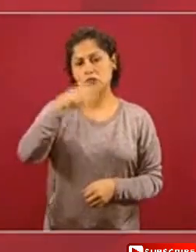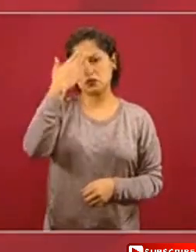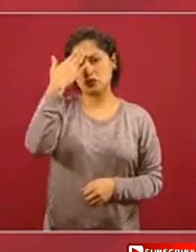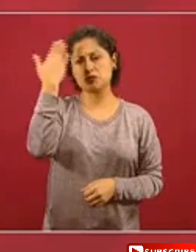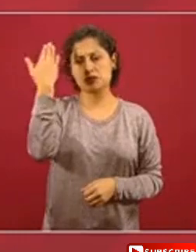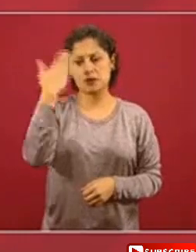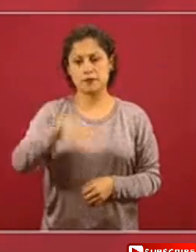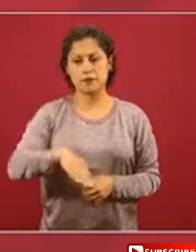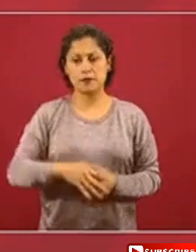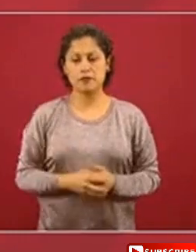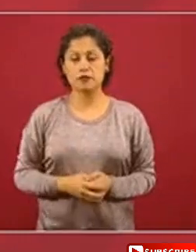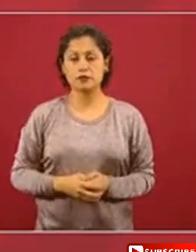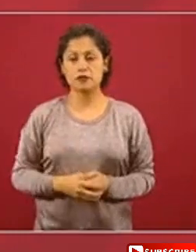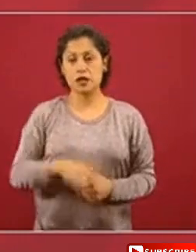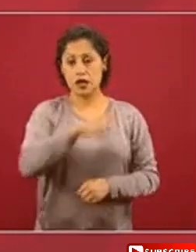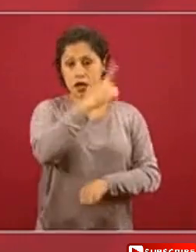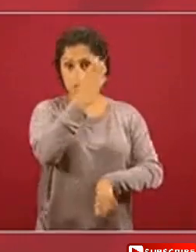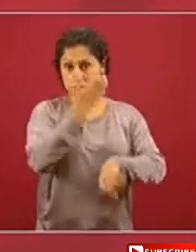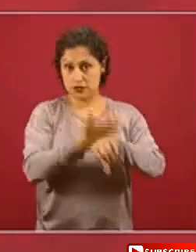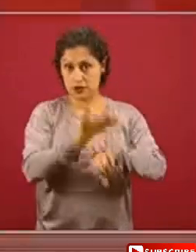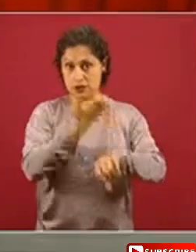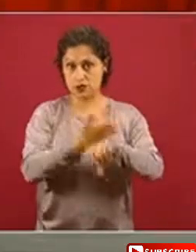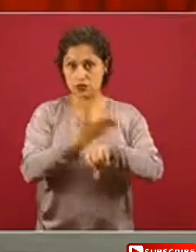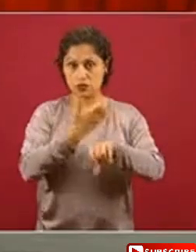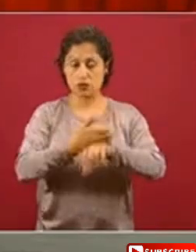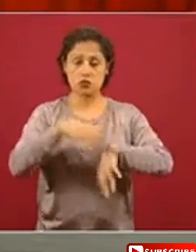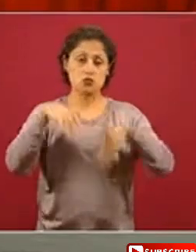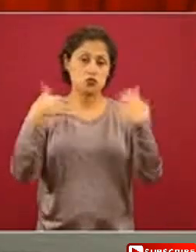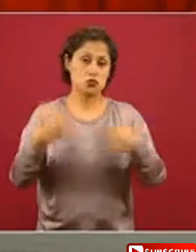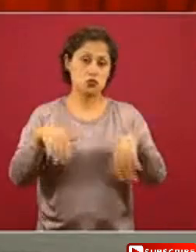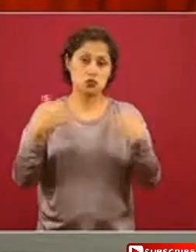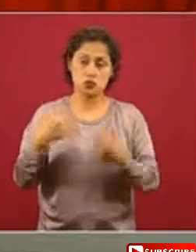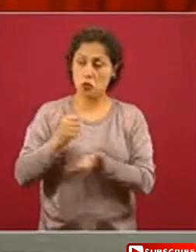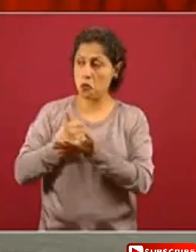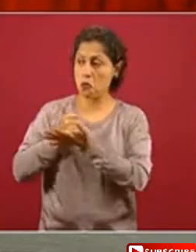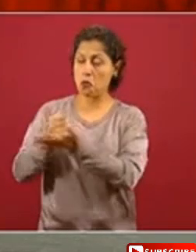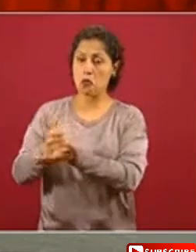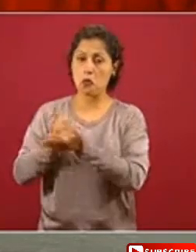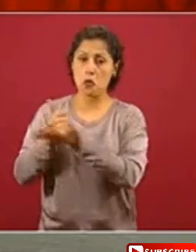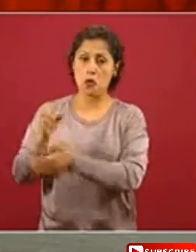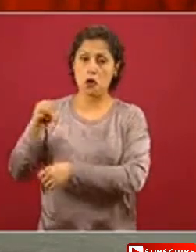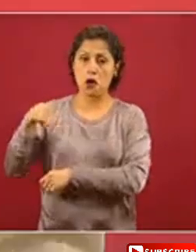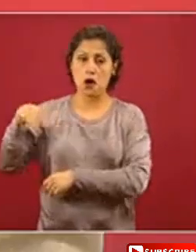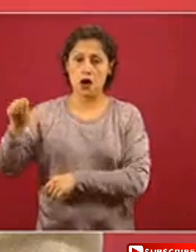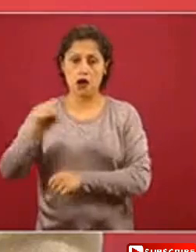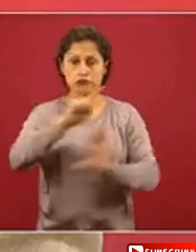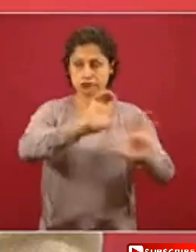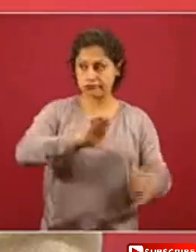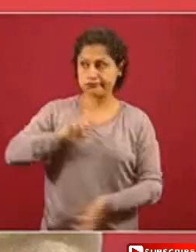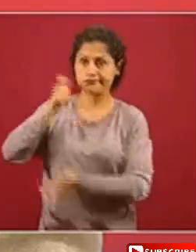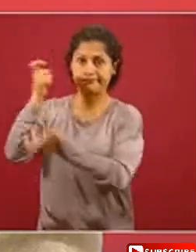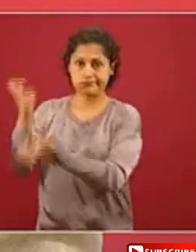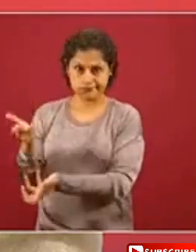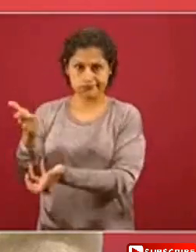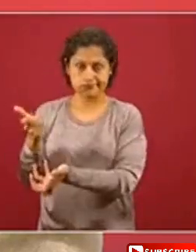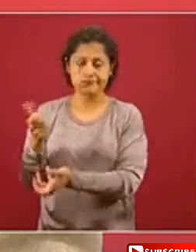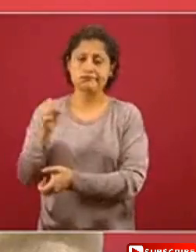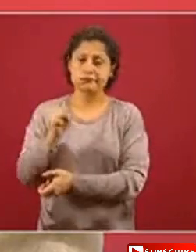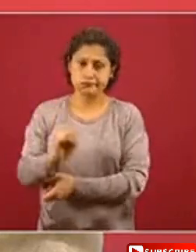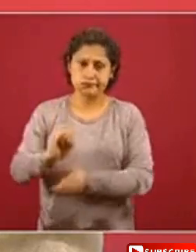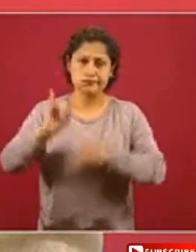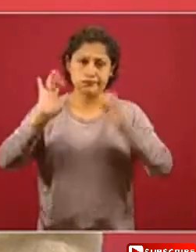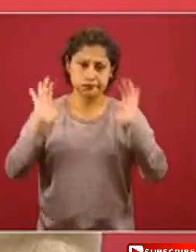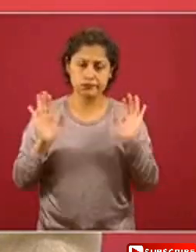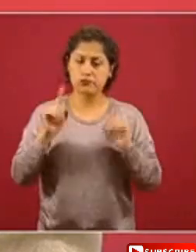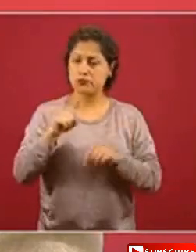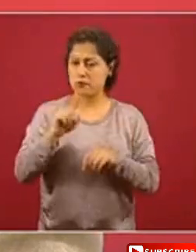que ha hecho Estados Unidos a la Organización Mundial de la Salud, no solo en términos financieros, es uno de sus principales